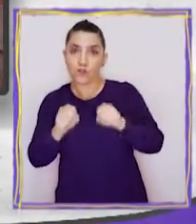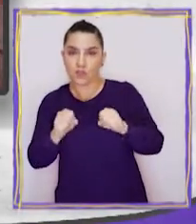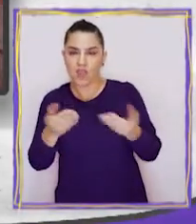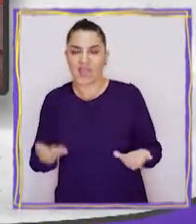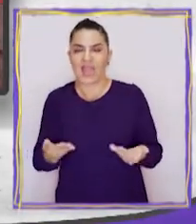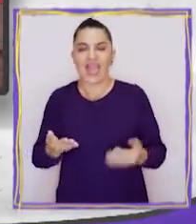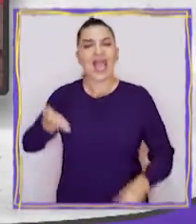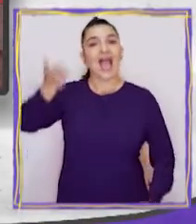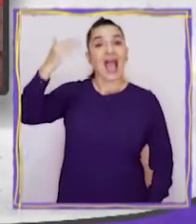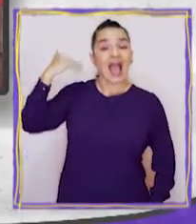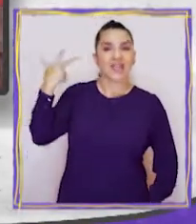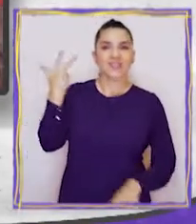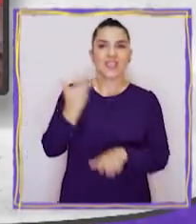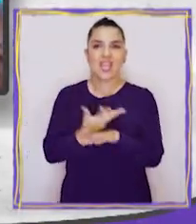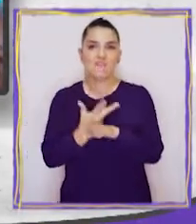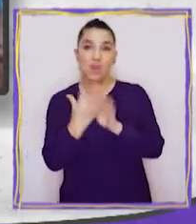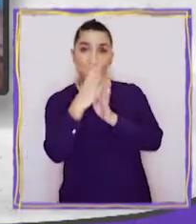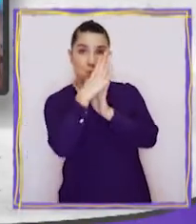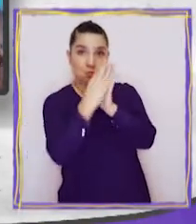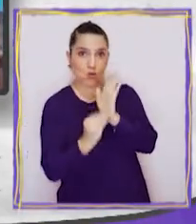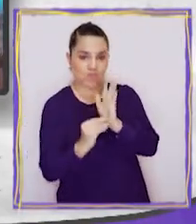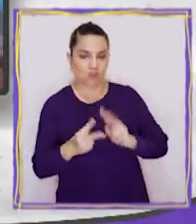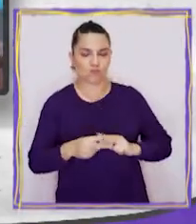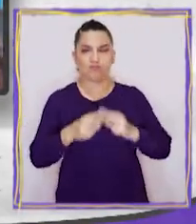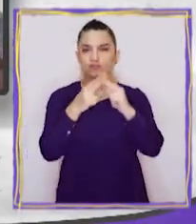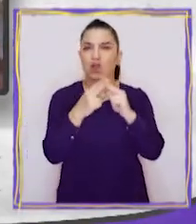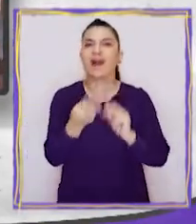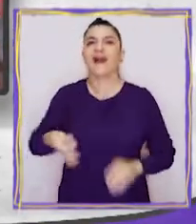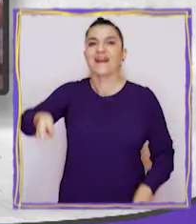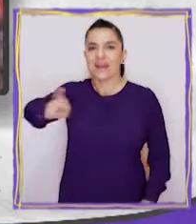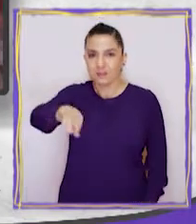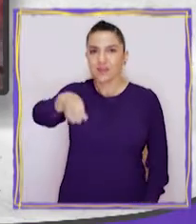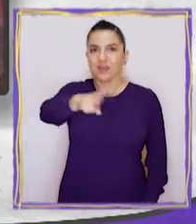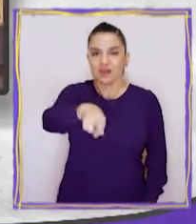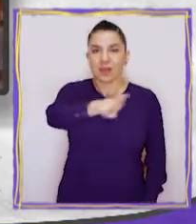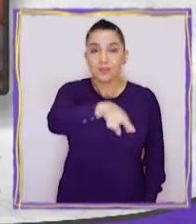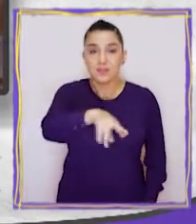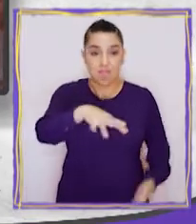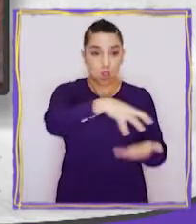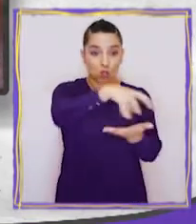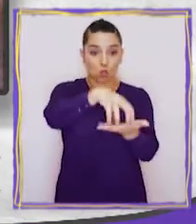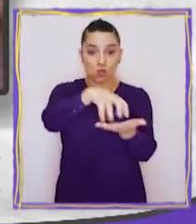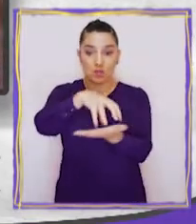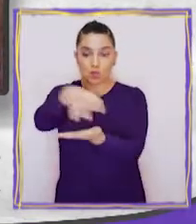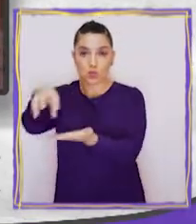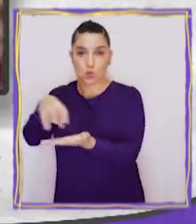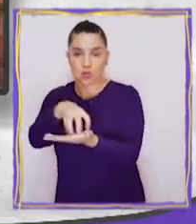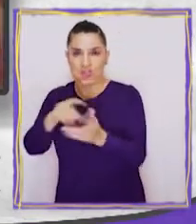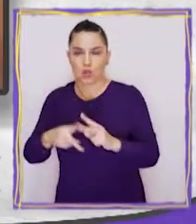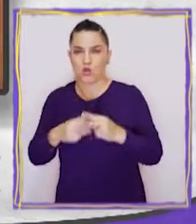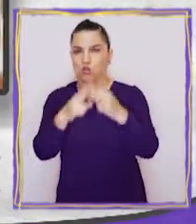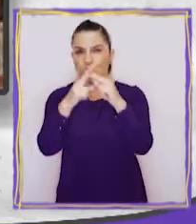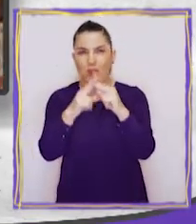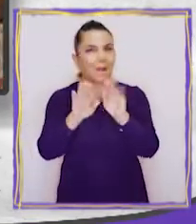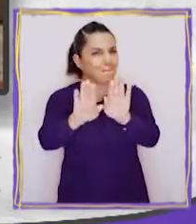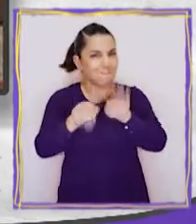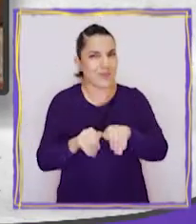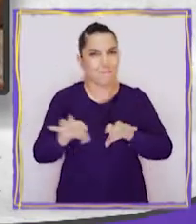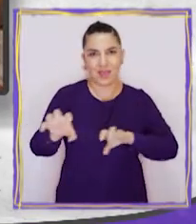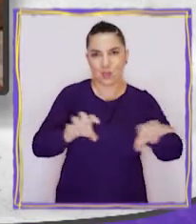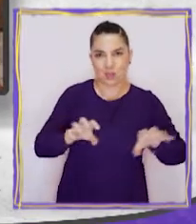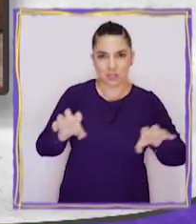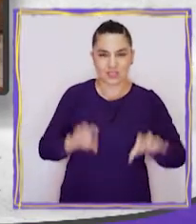ciudades coloniales existía un patrón arquitectónico común, es decir, las ciudades se construirán con los